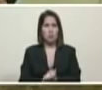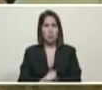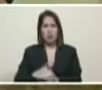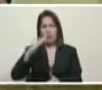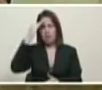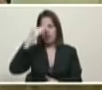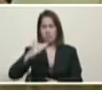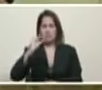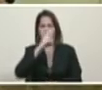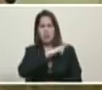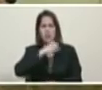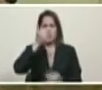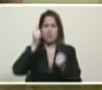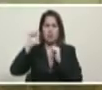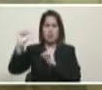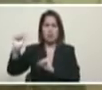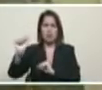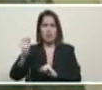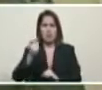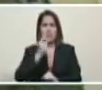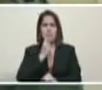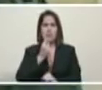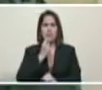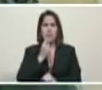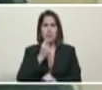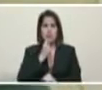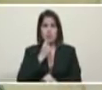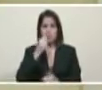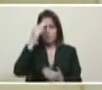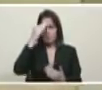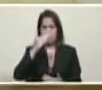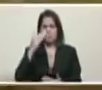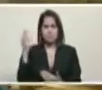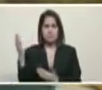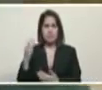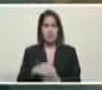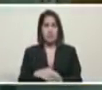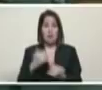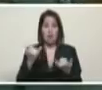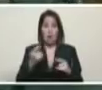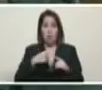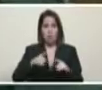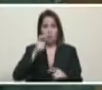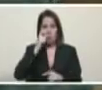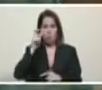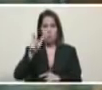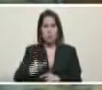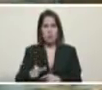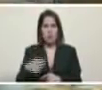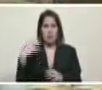Vladimir Padrino, almirante en jefe Remigio Ceballos, que se encuentra en Amazonas hoy.